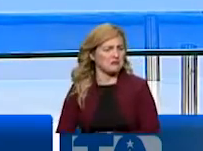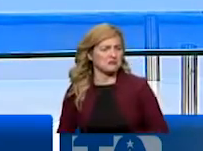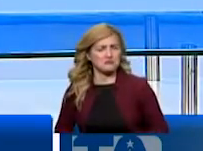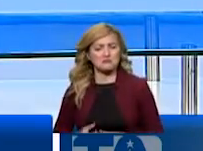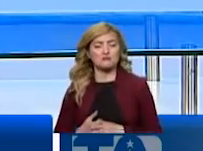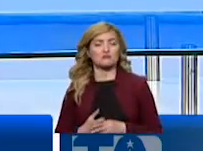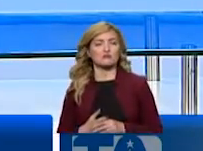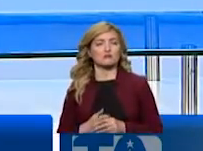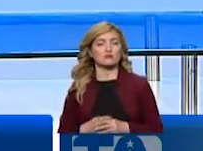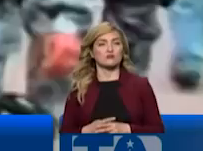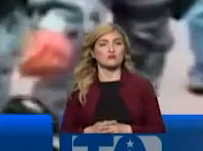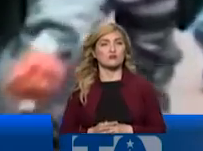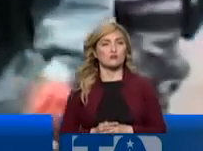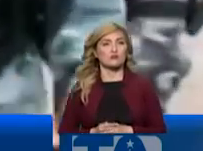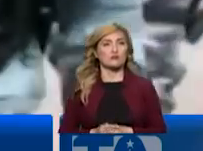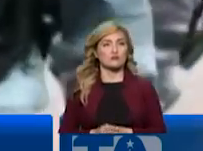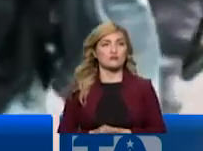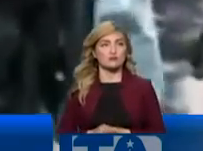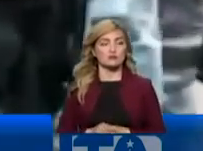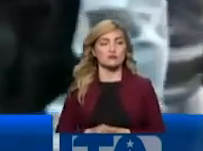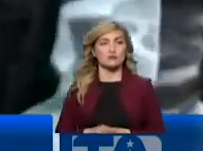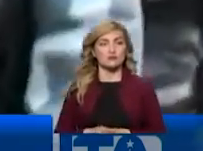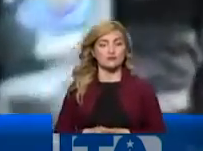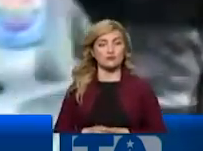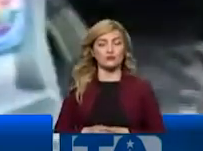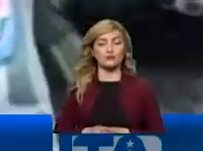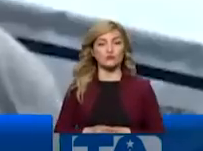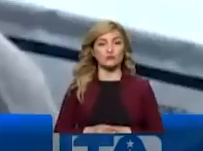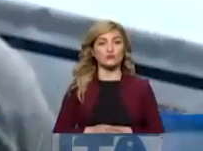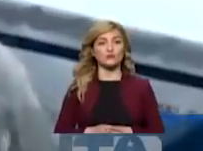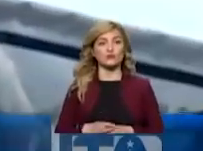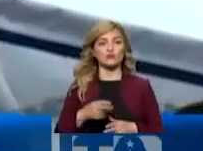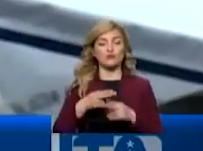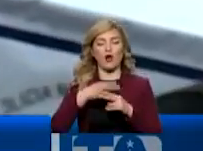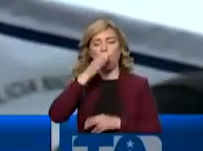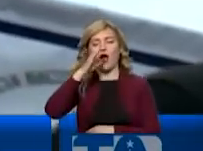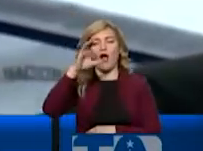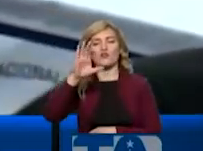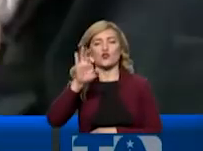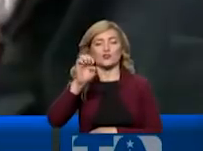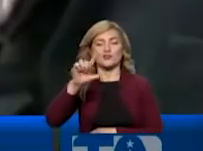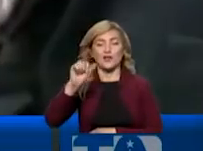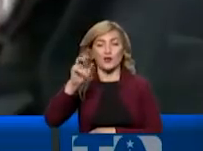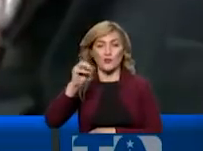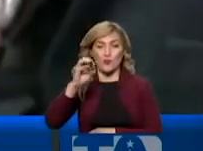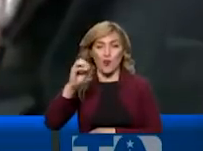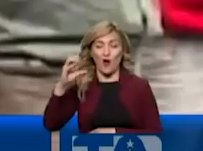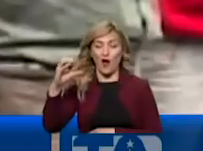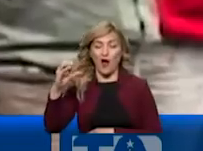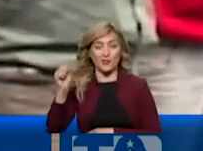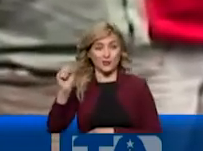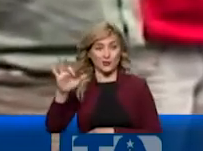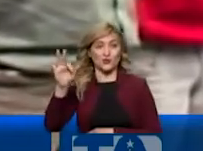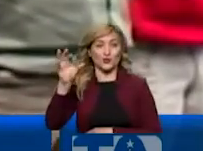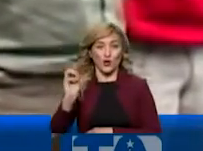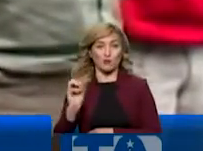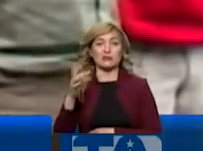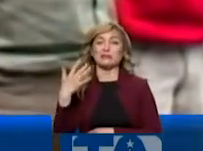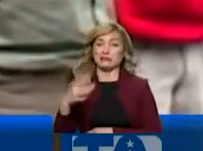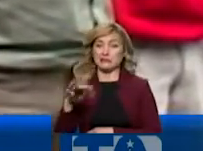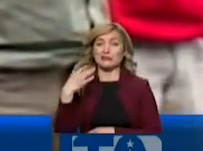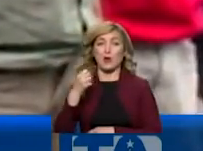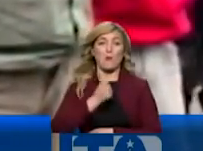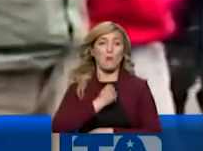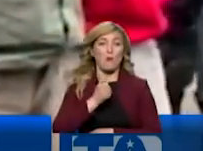benefició. Mi nombre es Telmo Castro, me apodan el Capi. Digno de los grandes narcos, tenía